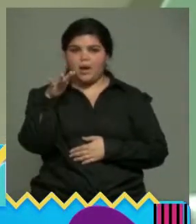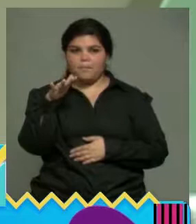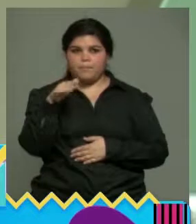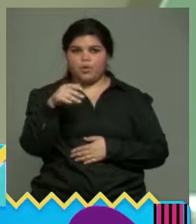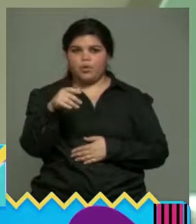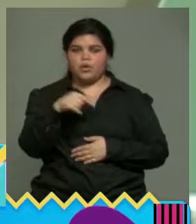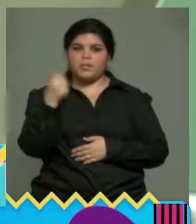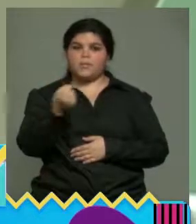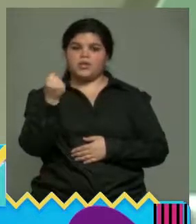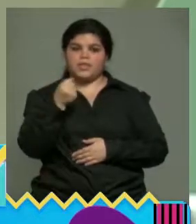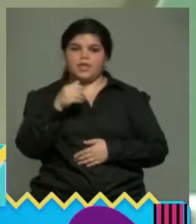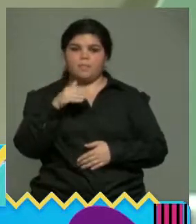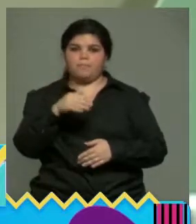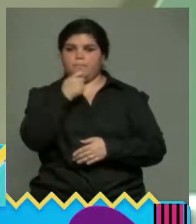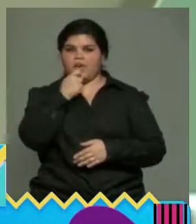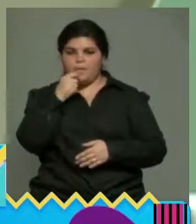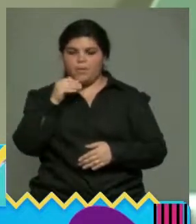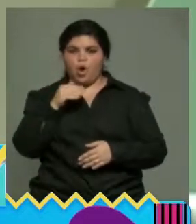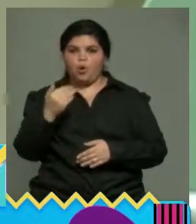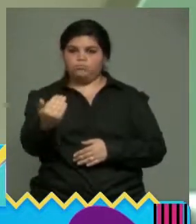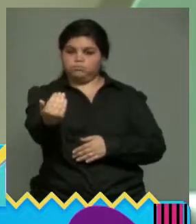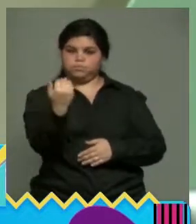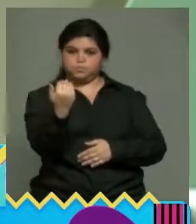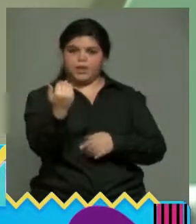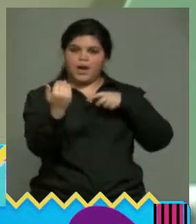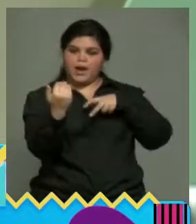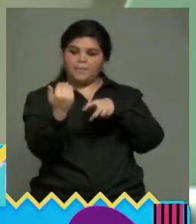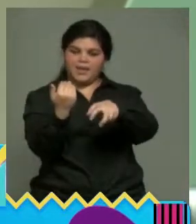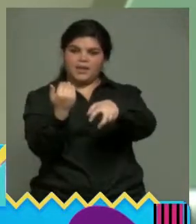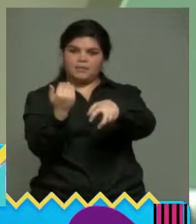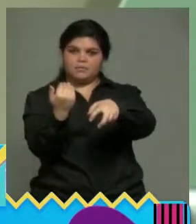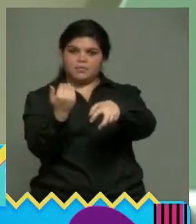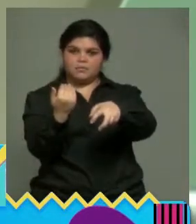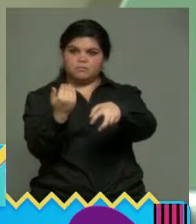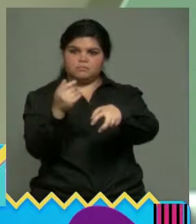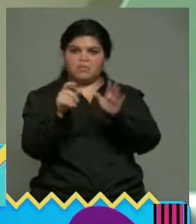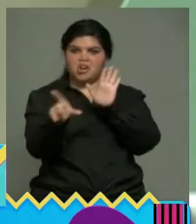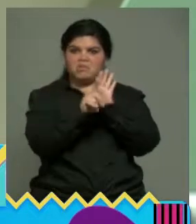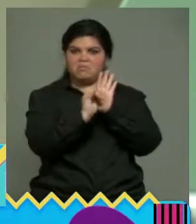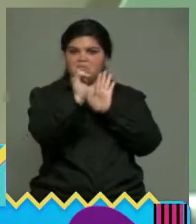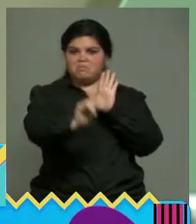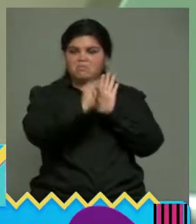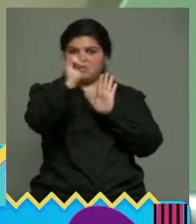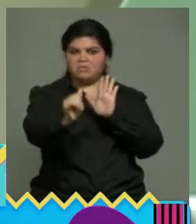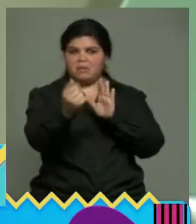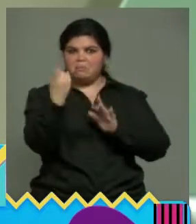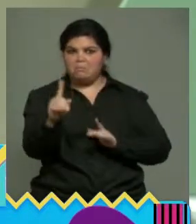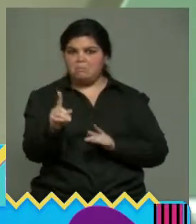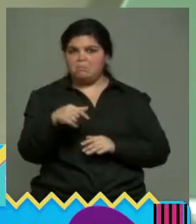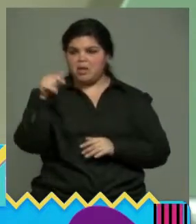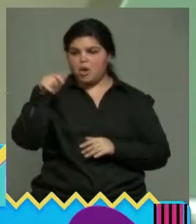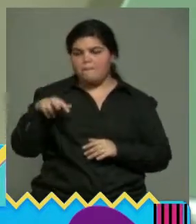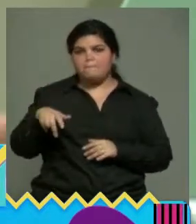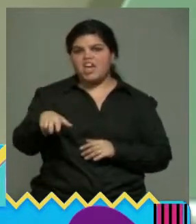contraria para tener el tránsito de frente. Pero lo dice, pero el que no lo hace, es inimputable el peatón. No hace